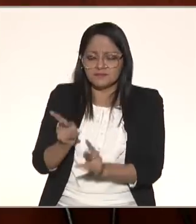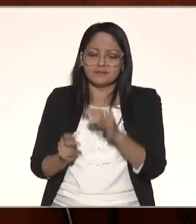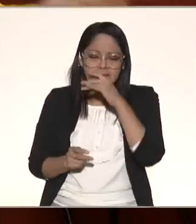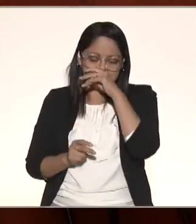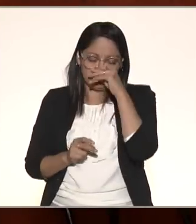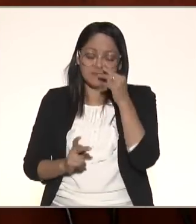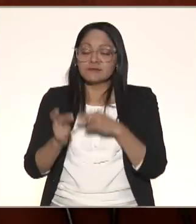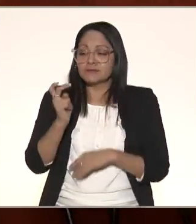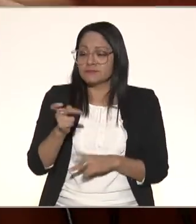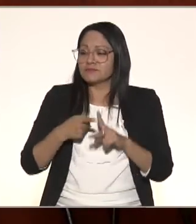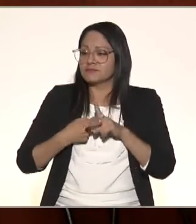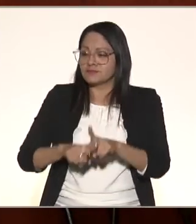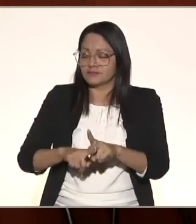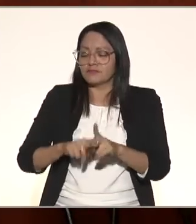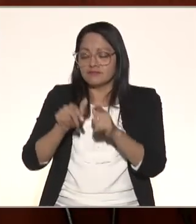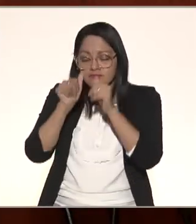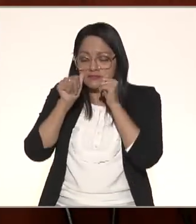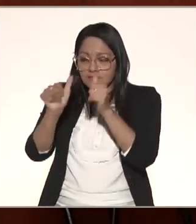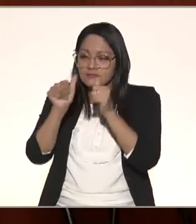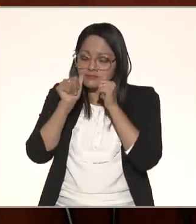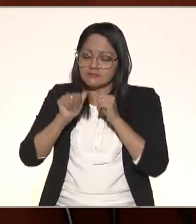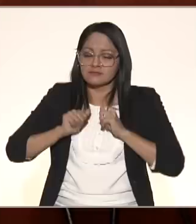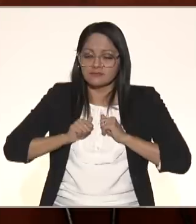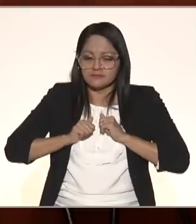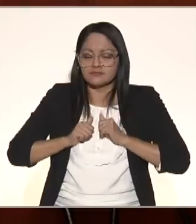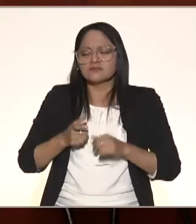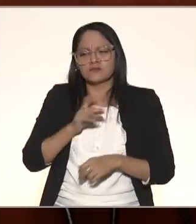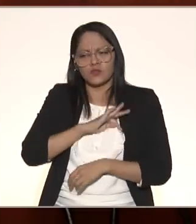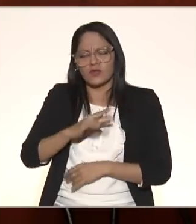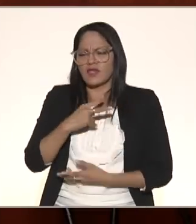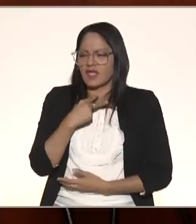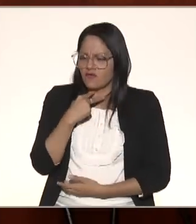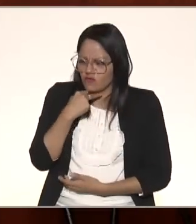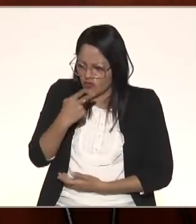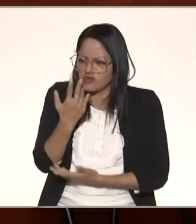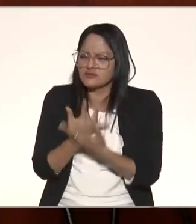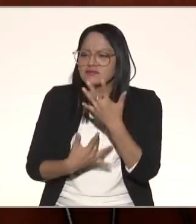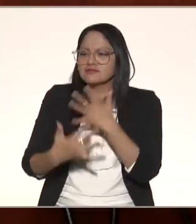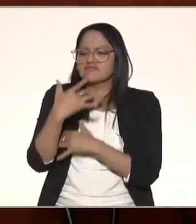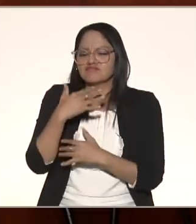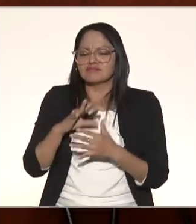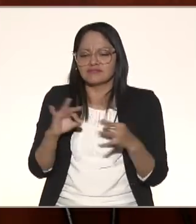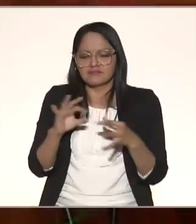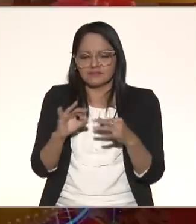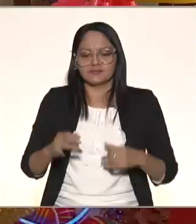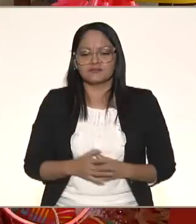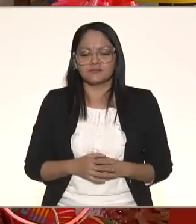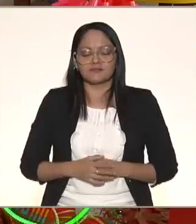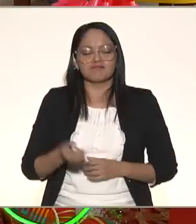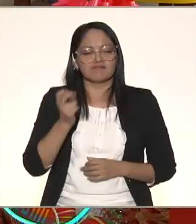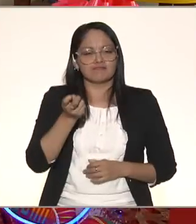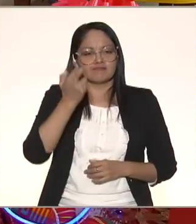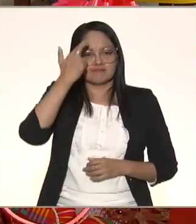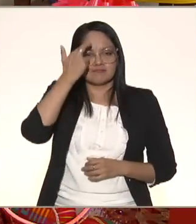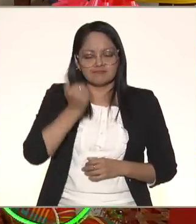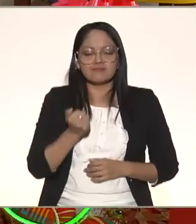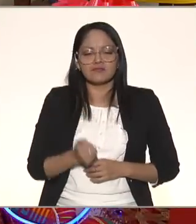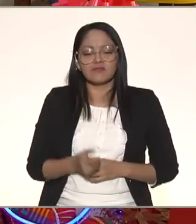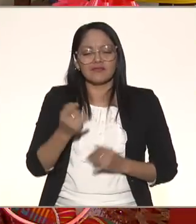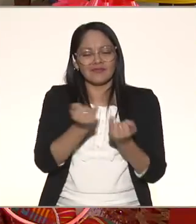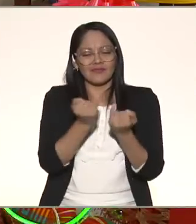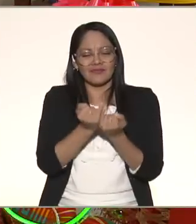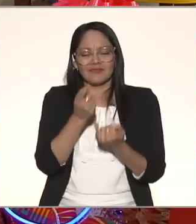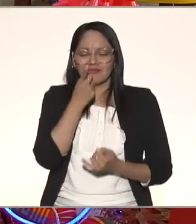llegó la hora de escucharnos creo llegó la hora de hablar en voz alta exactamente y de dejarnos de sentirnos